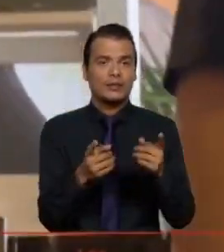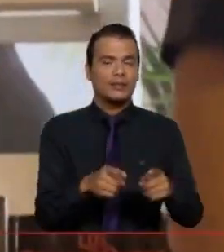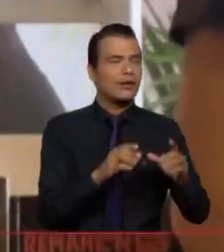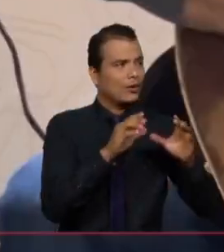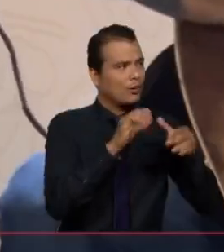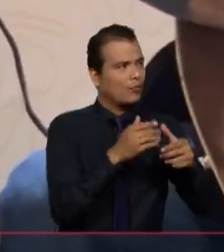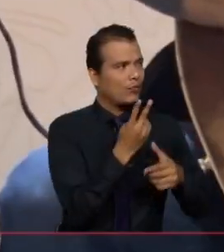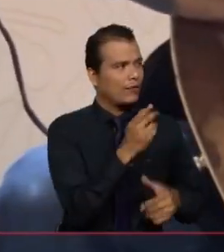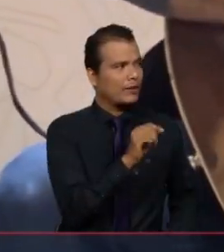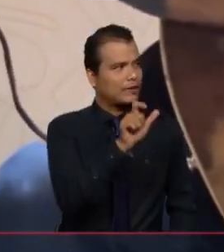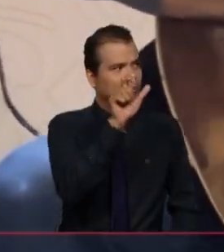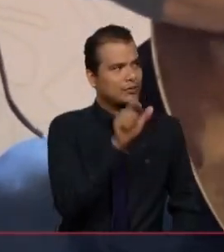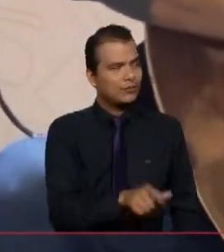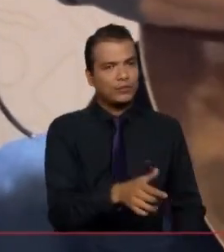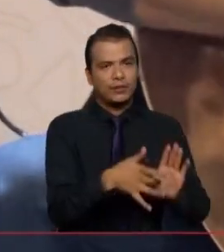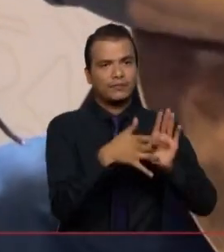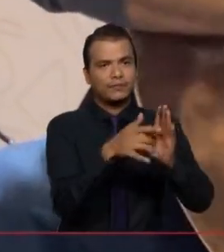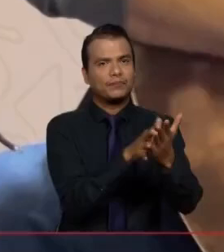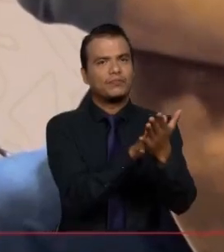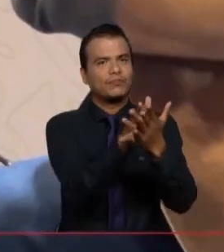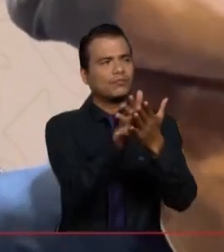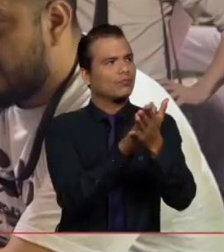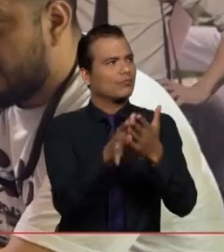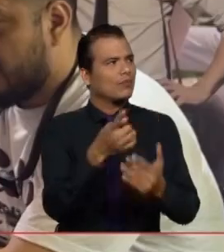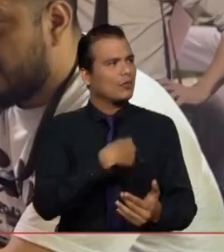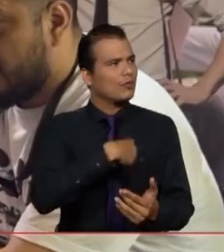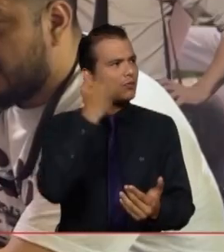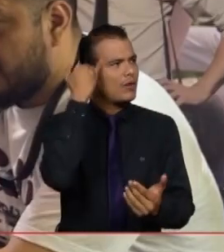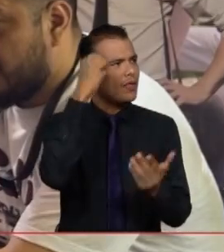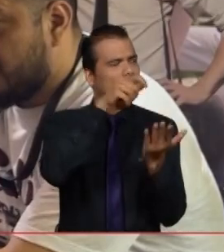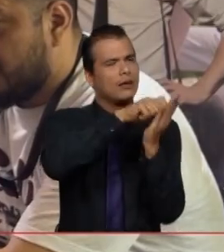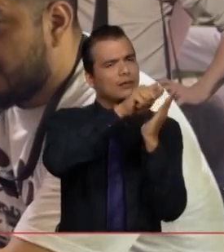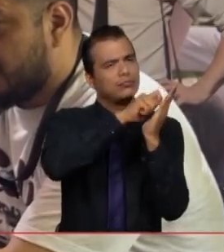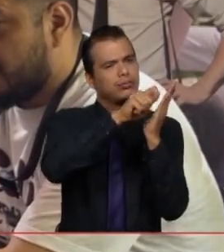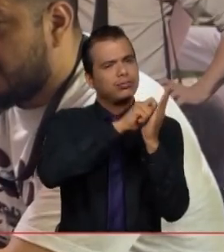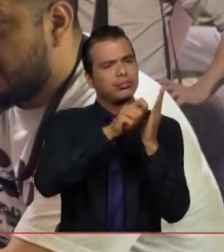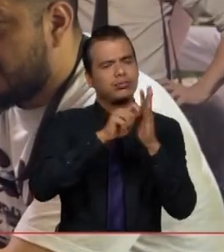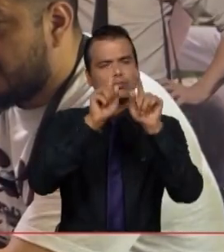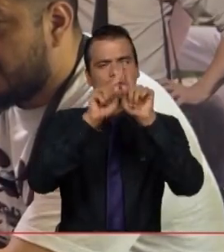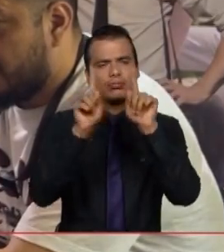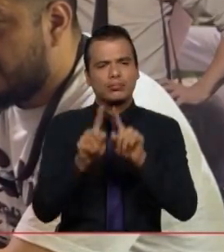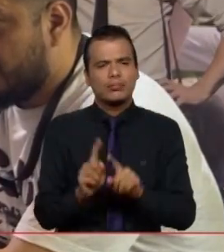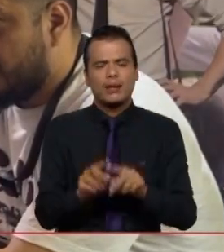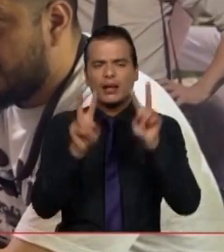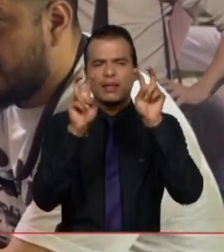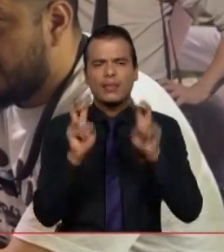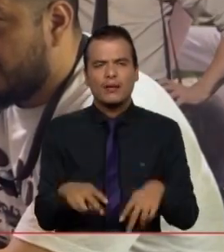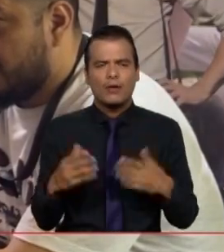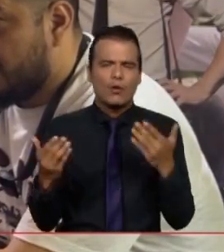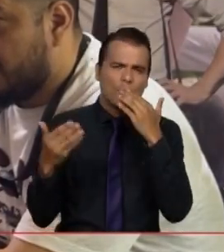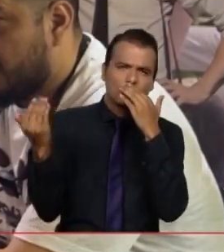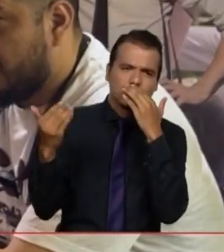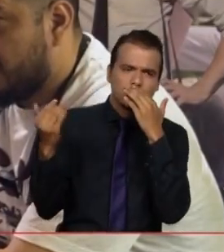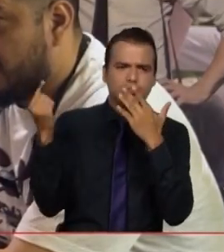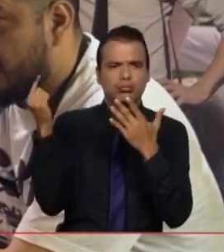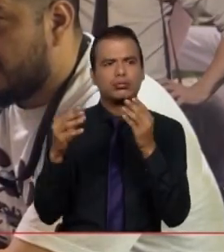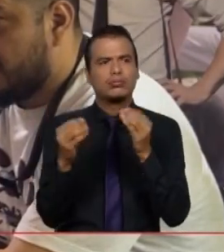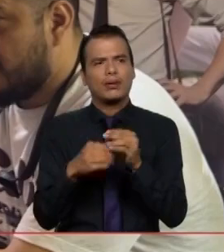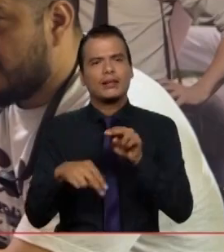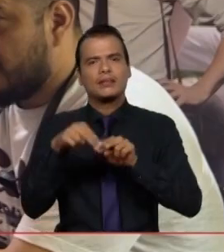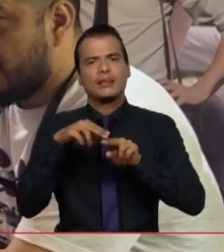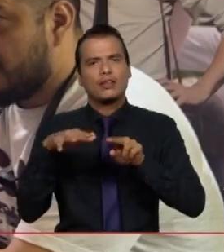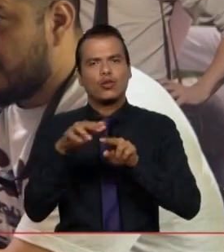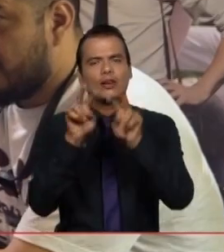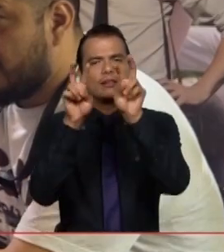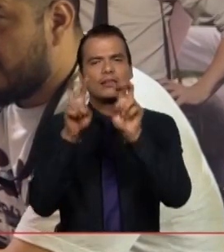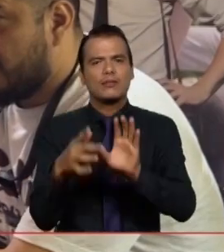con un compañero que viene acá a hablarnos todo cómo hacemos escritura creativa desde el rap y todo lo que hacemos también entre las bibliotecas verdes con el tema de avistamiento de